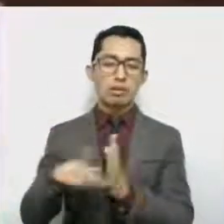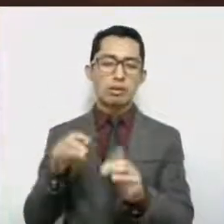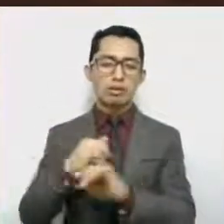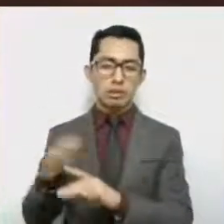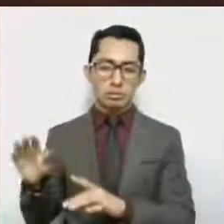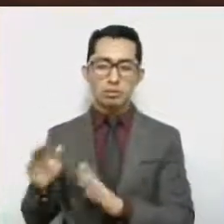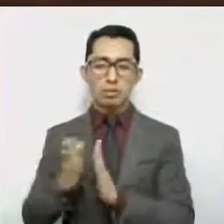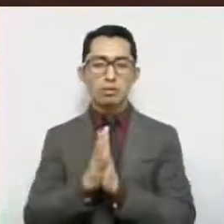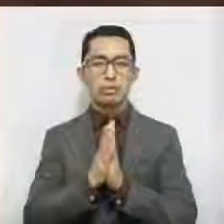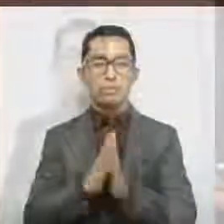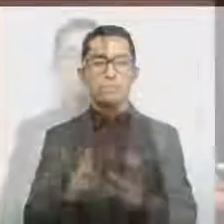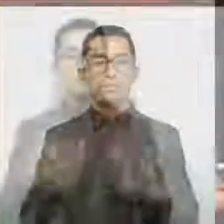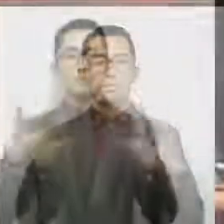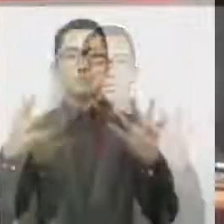Gracias.